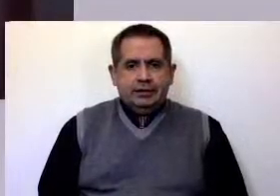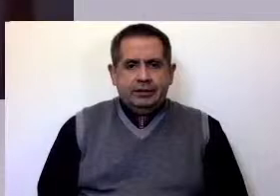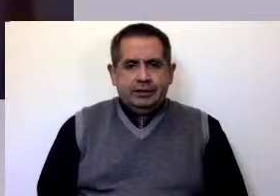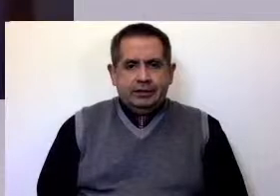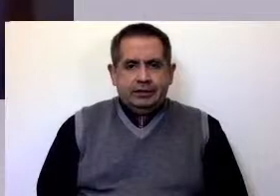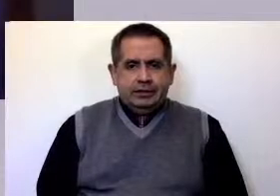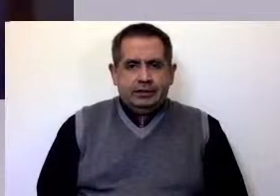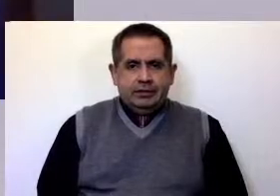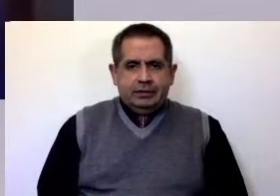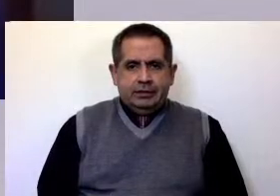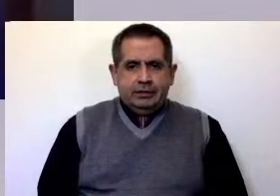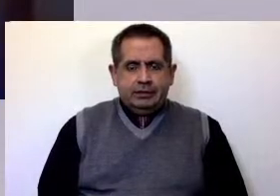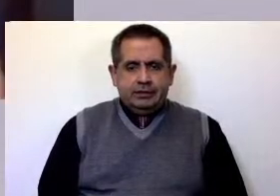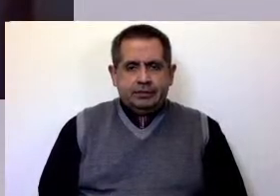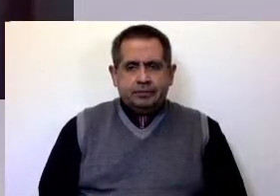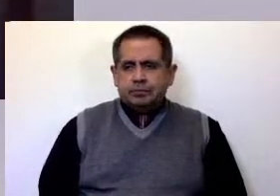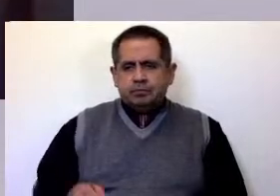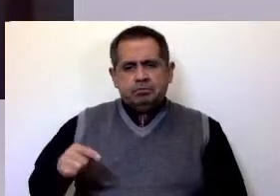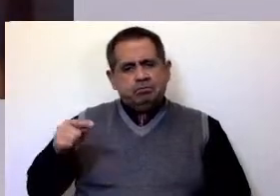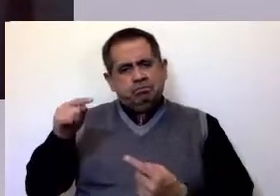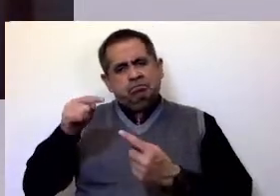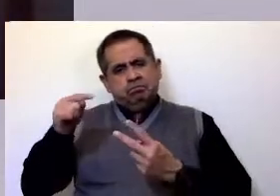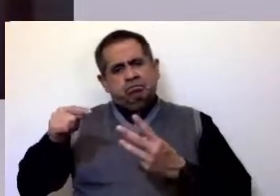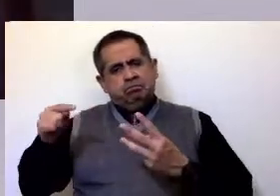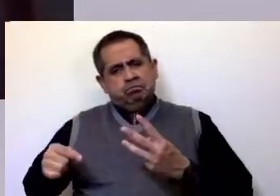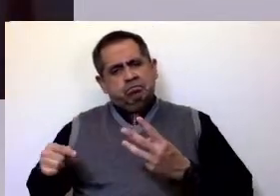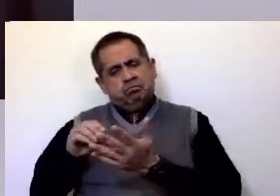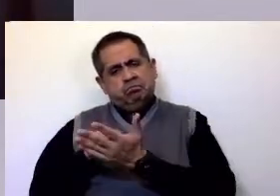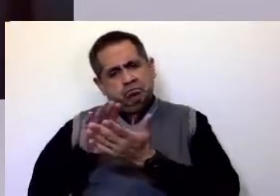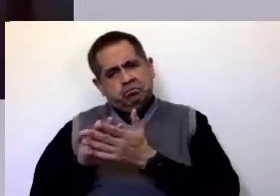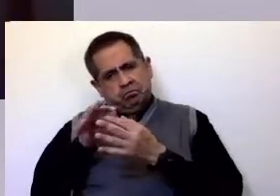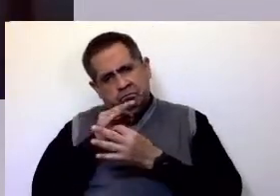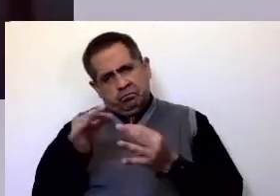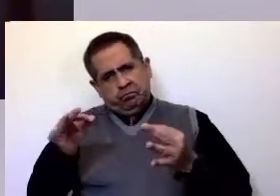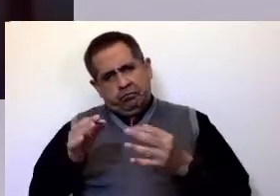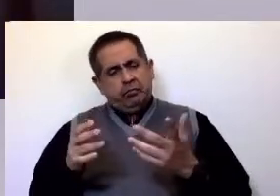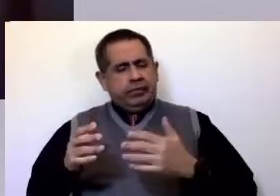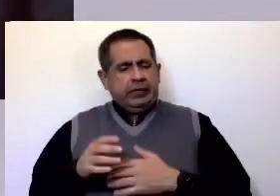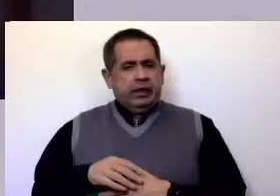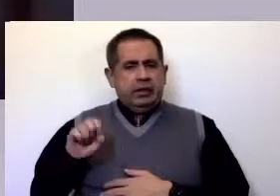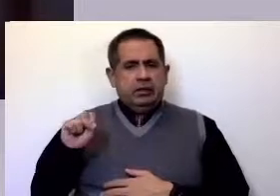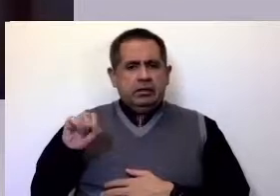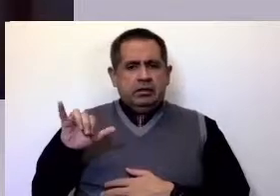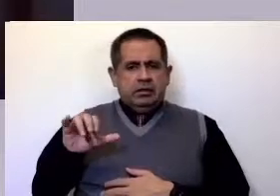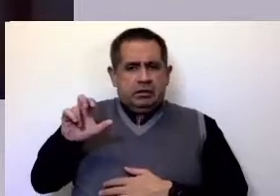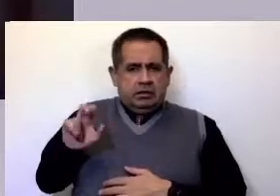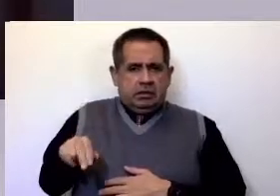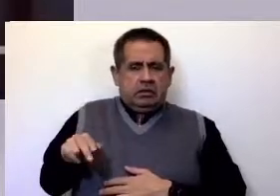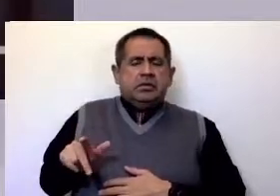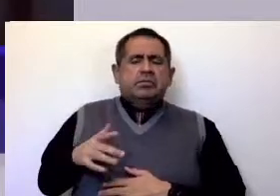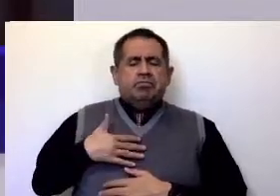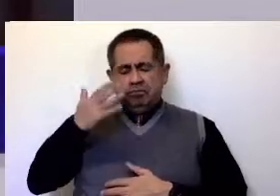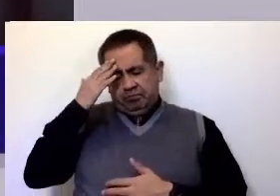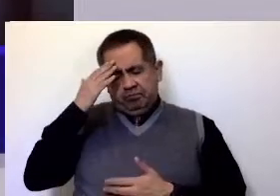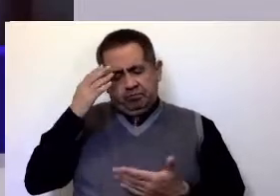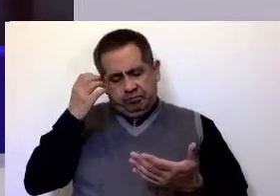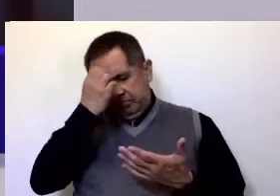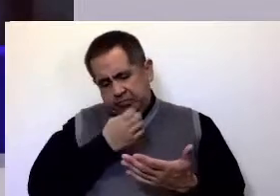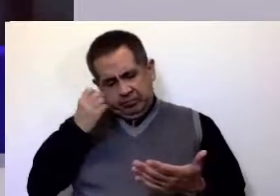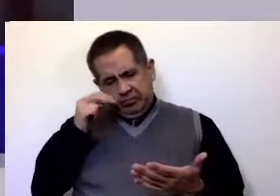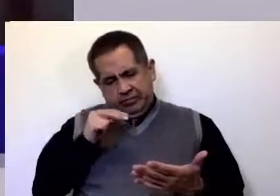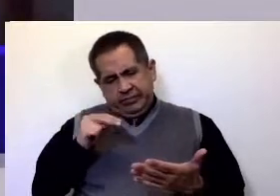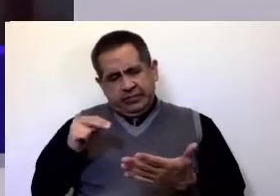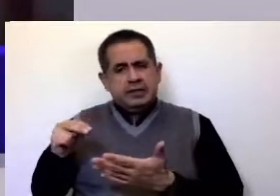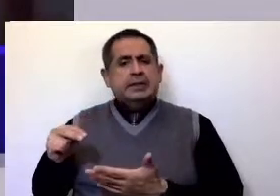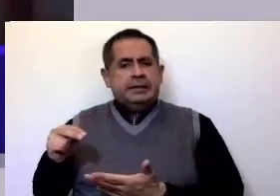a partir de estos pronunciamientos nuestro alto tribunal ha conocido entre